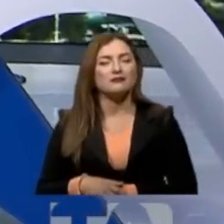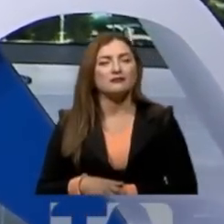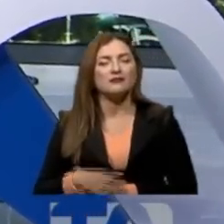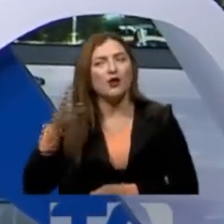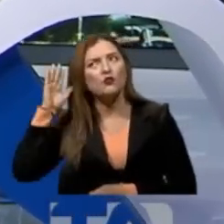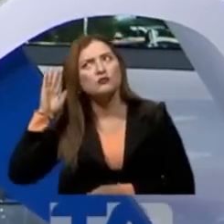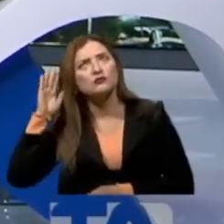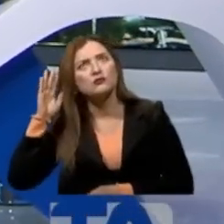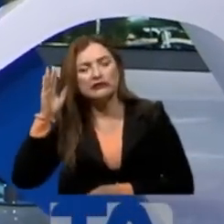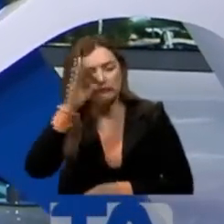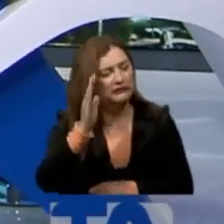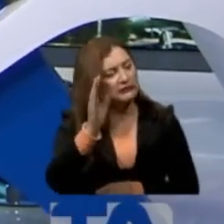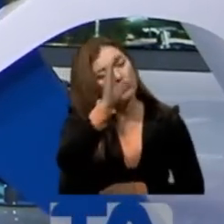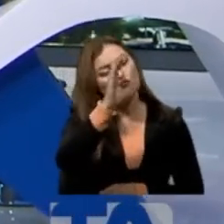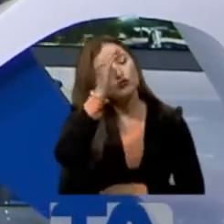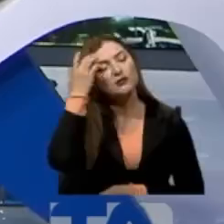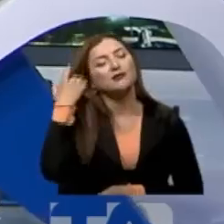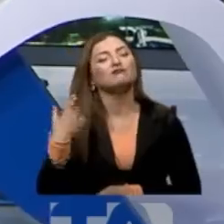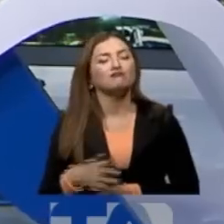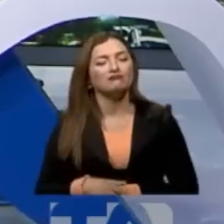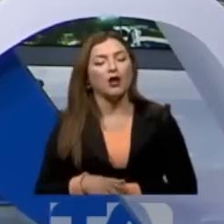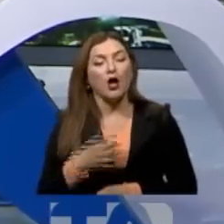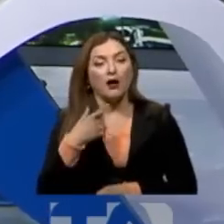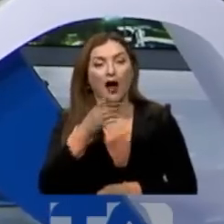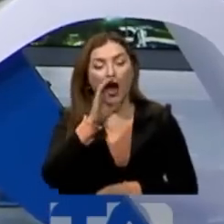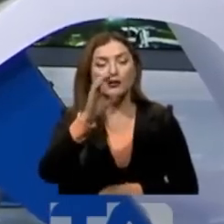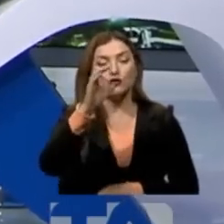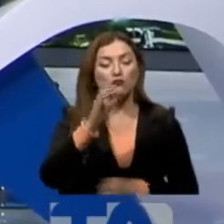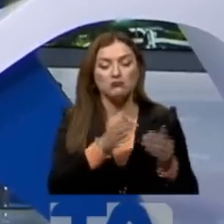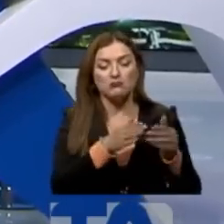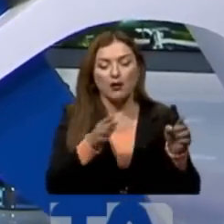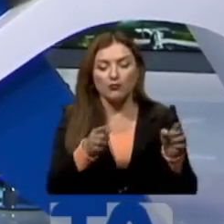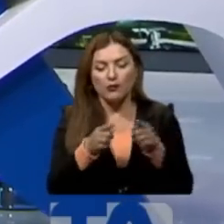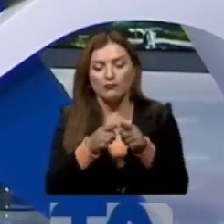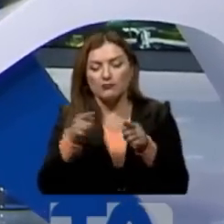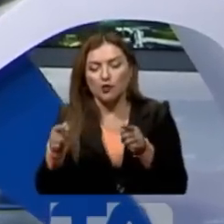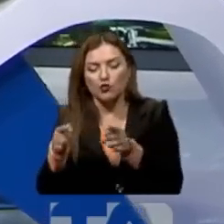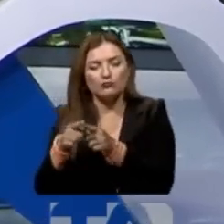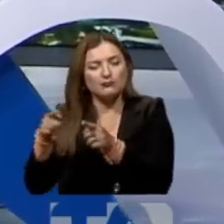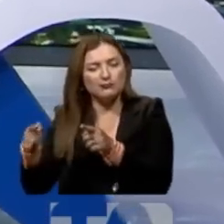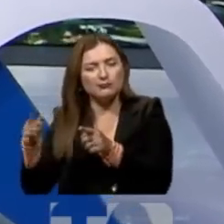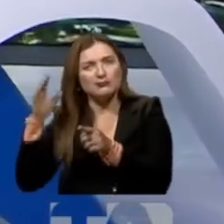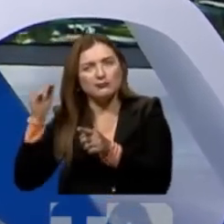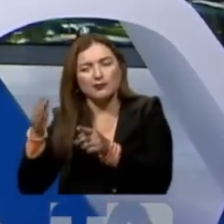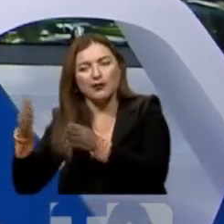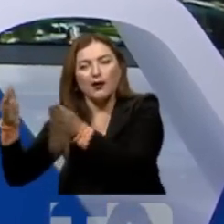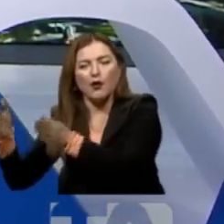Escucha y busca la canción. ¿De las cuatro estaciones? Sí. ¿Qué momento es? Momento, o sea, es una estación. ¿Y el momento es?